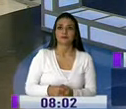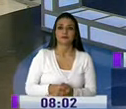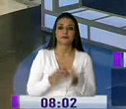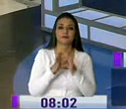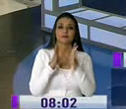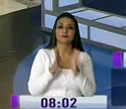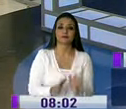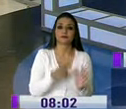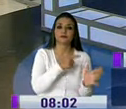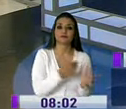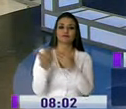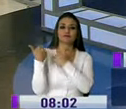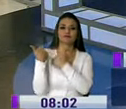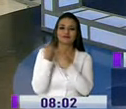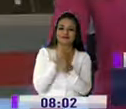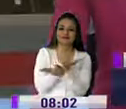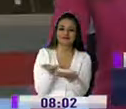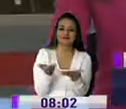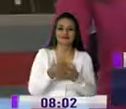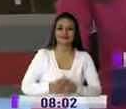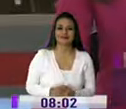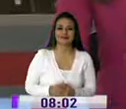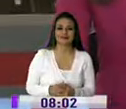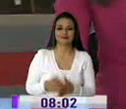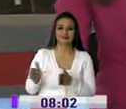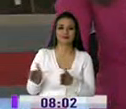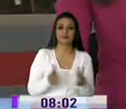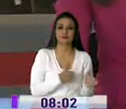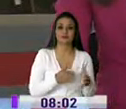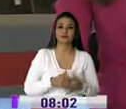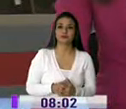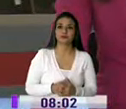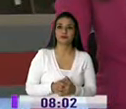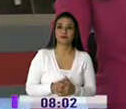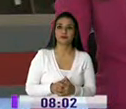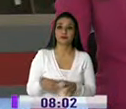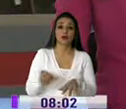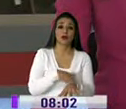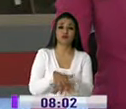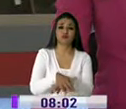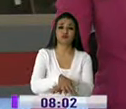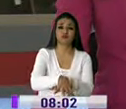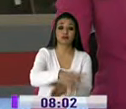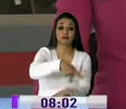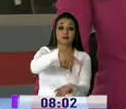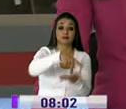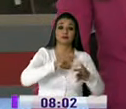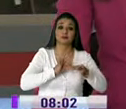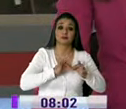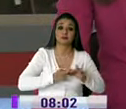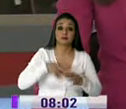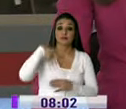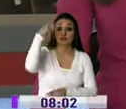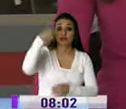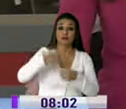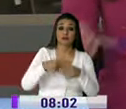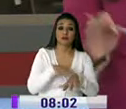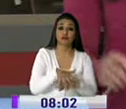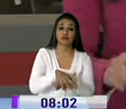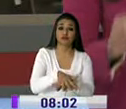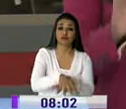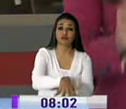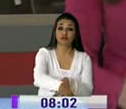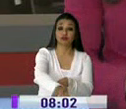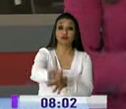es la encargada de comentar. Les contamos que la fuerte corriente de un río ubicado en la parroquia de Calderón, al norte de la ciudad de Quito, arrastró